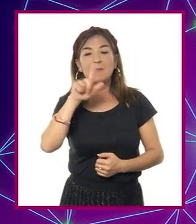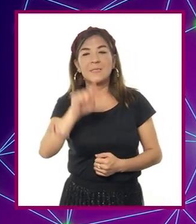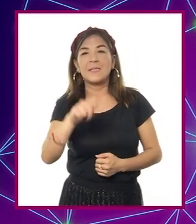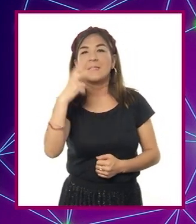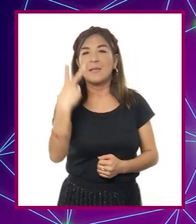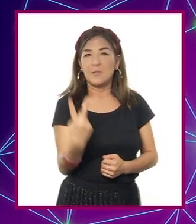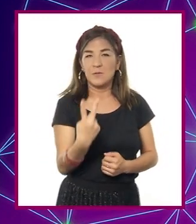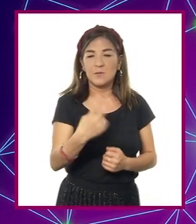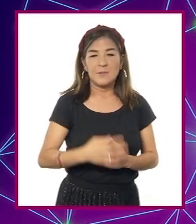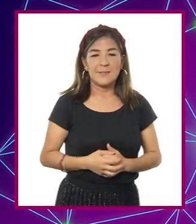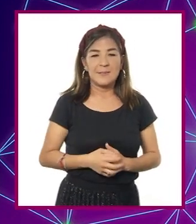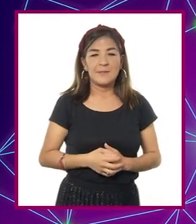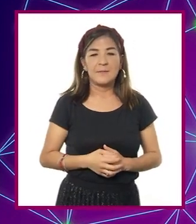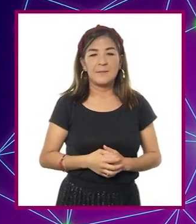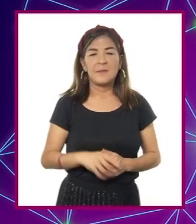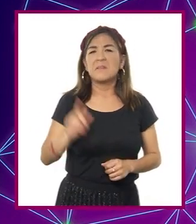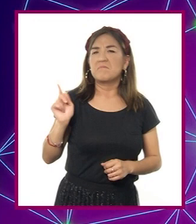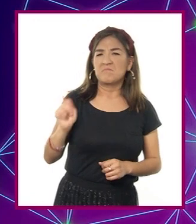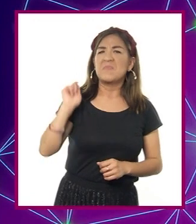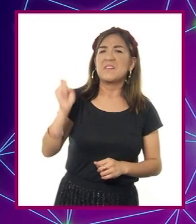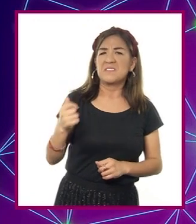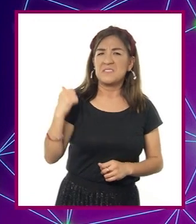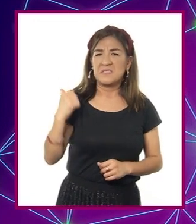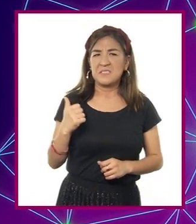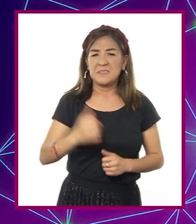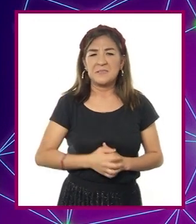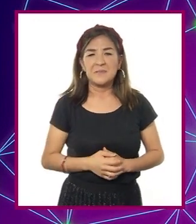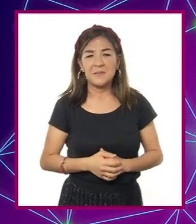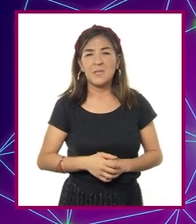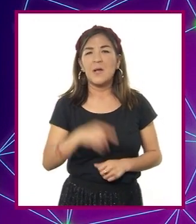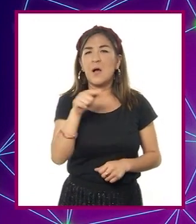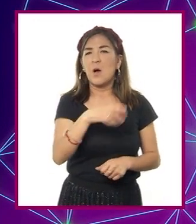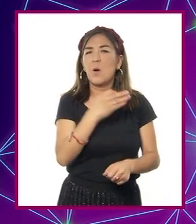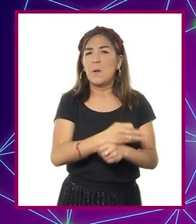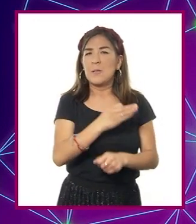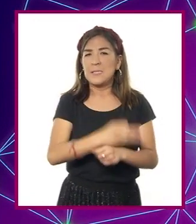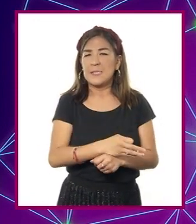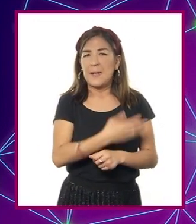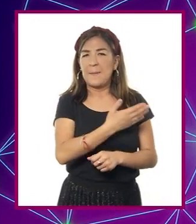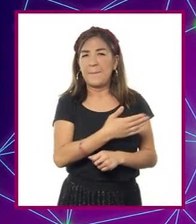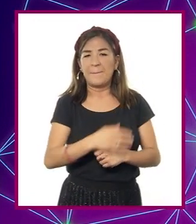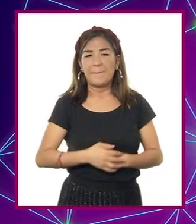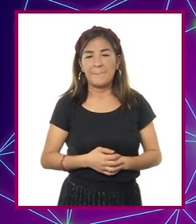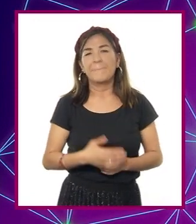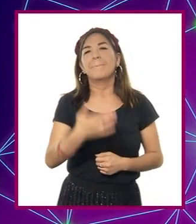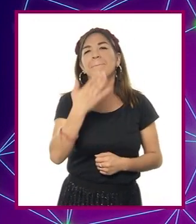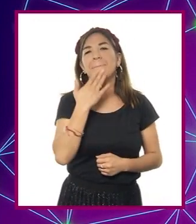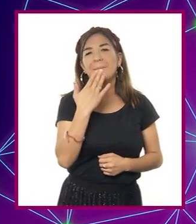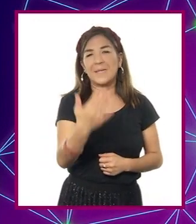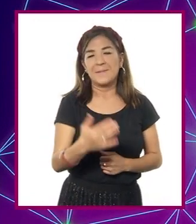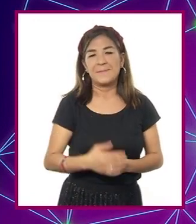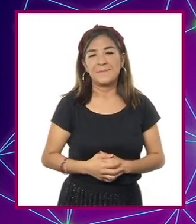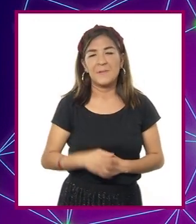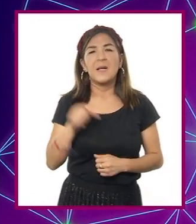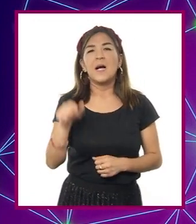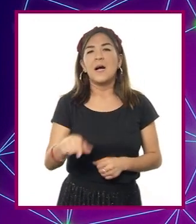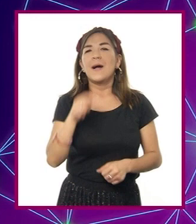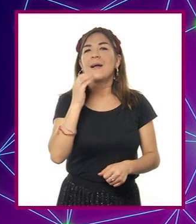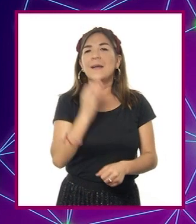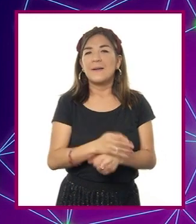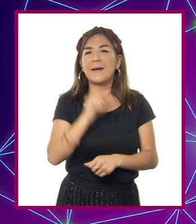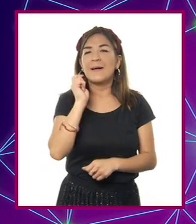5,72. ¿Qué representa esta coordenada en la situación? ¡Perfecto! Esta